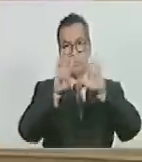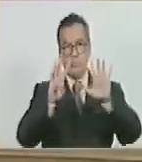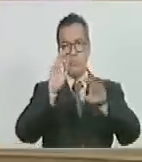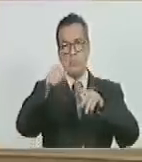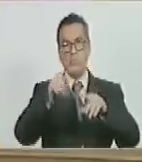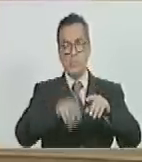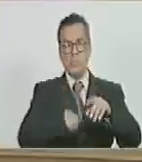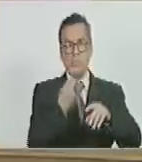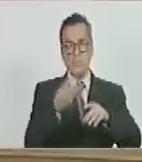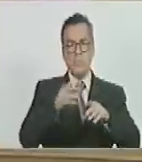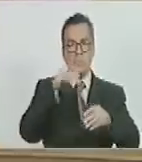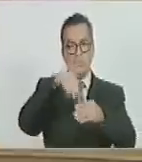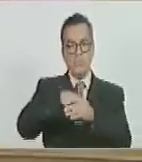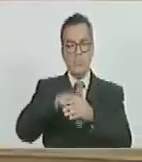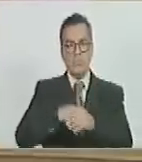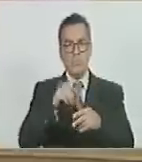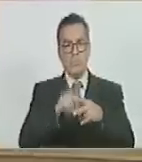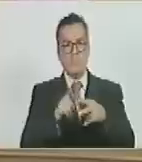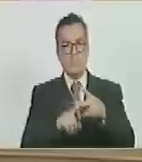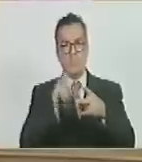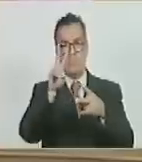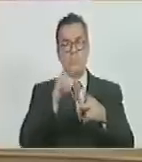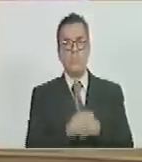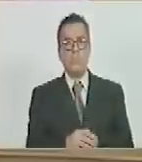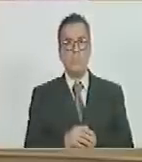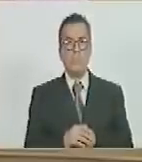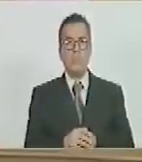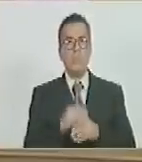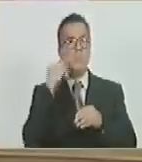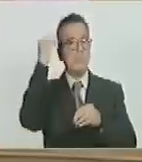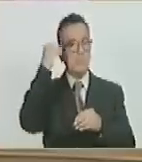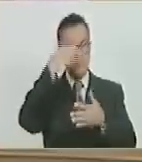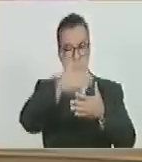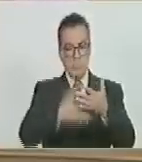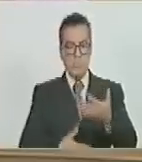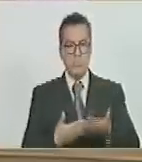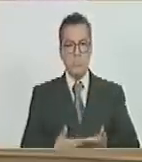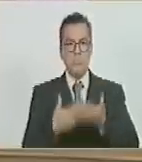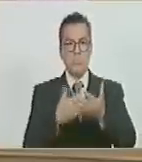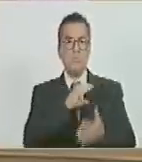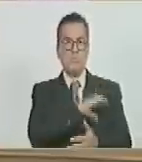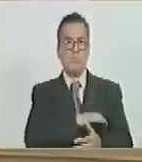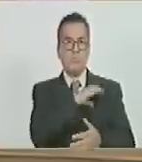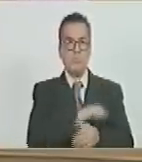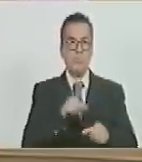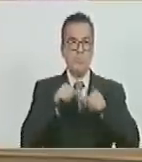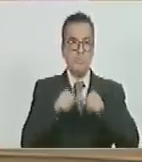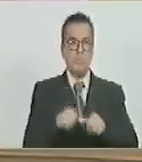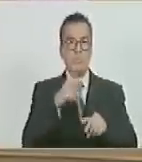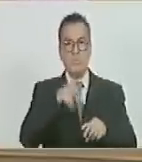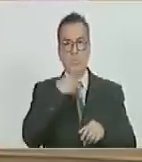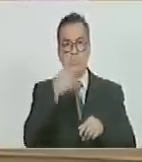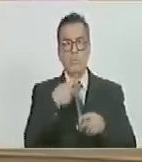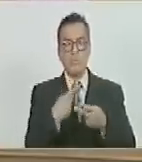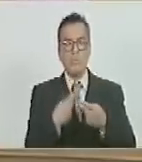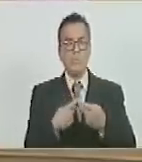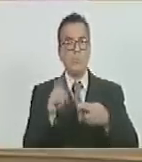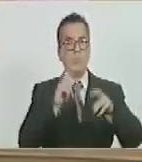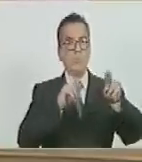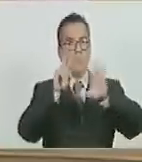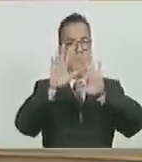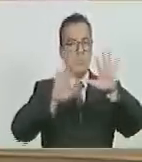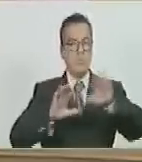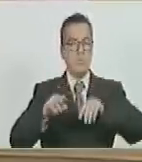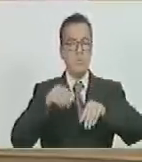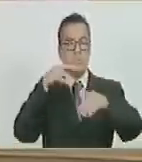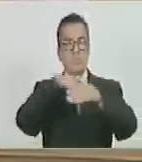del Poder Electoral. Punto número 2. Considerar el informe presentado por la Comisión Permanente Política Exterior, Soberanía